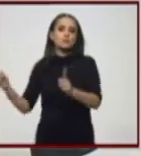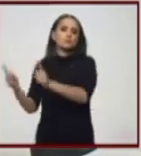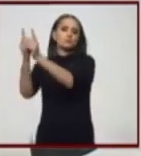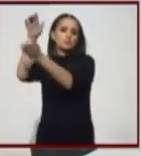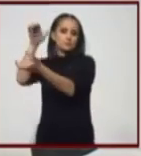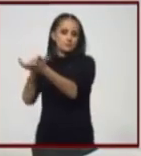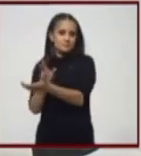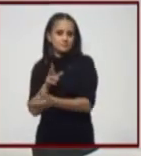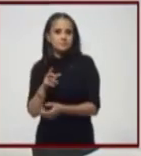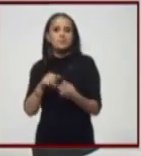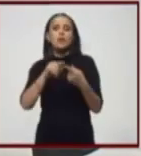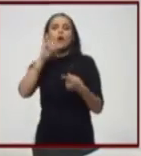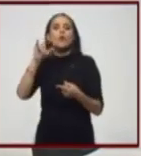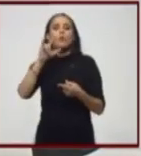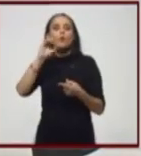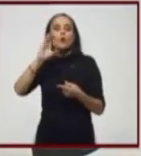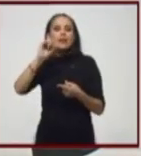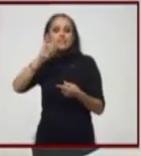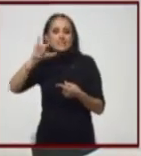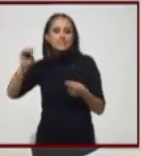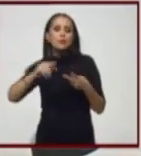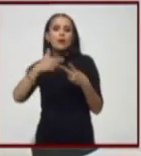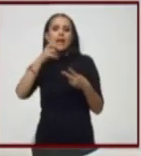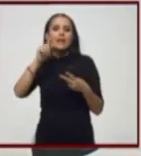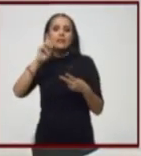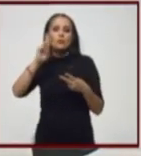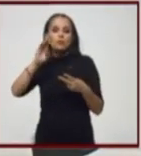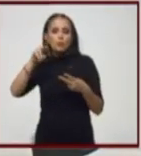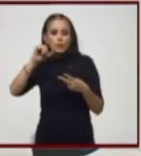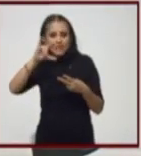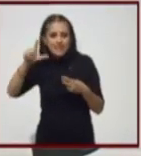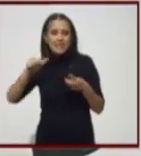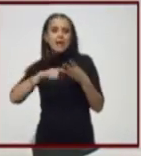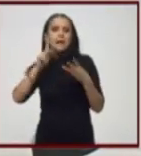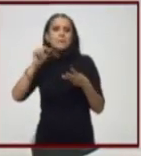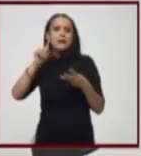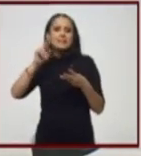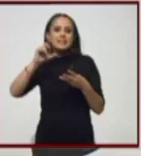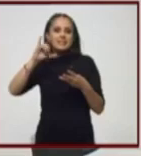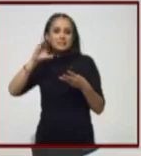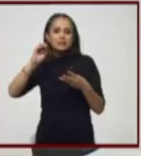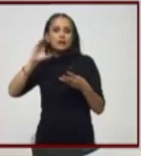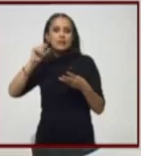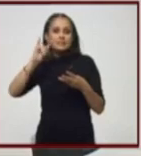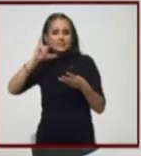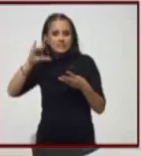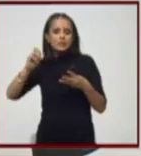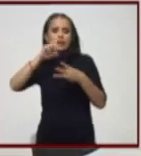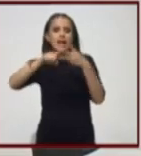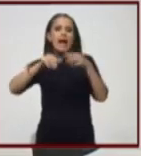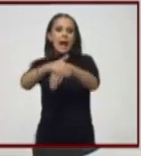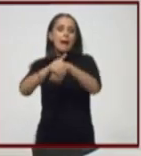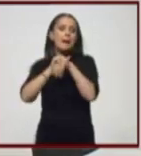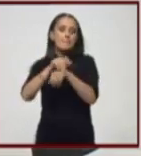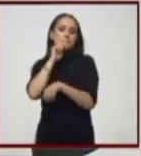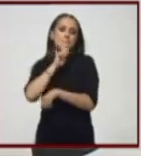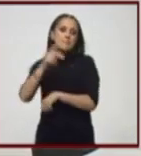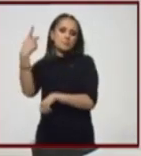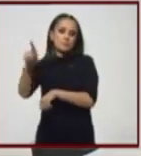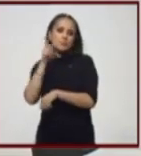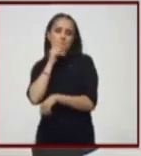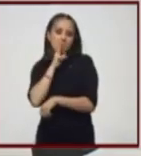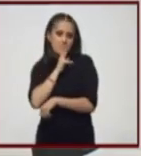generación de julio castillo héctor bonilla josé alonso patricio castillo y eran por los amigos de la familia entonces